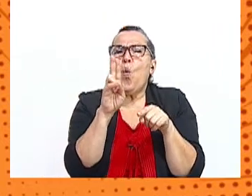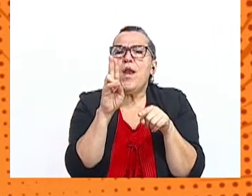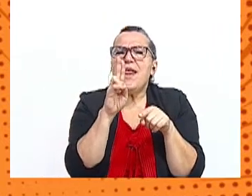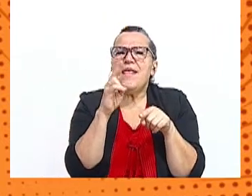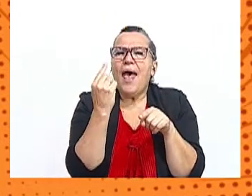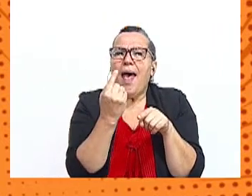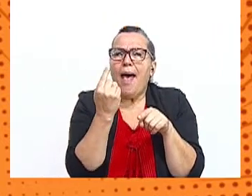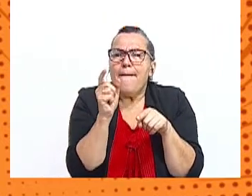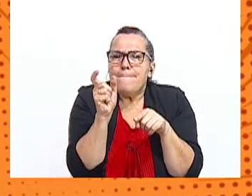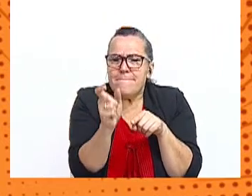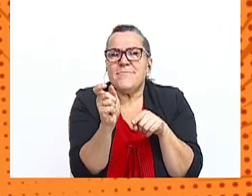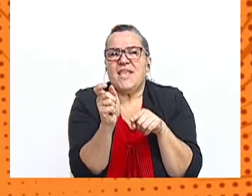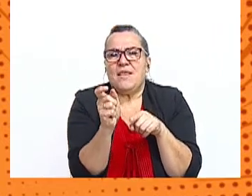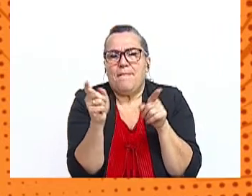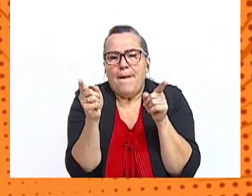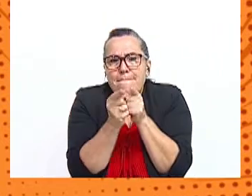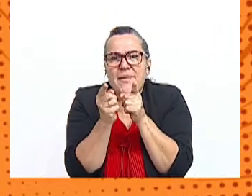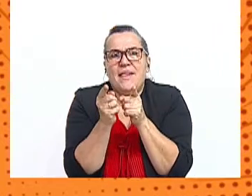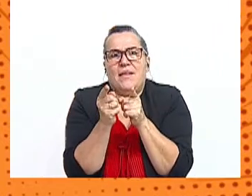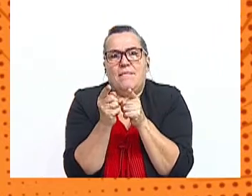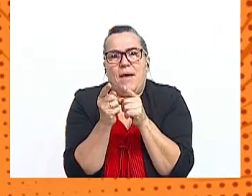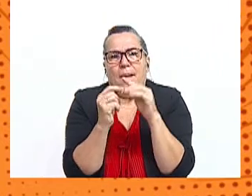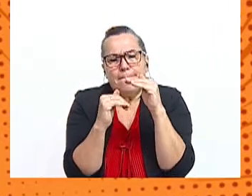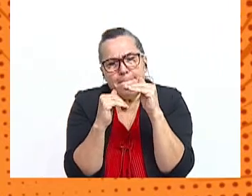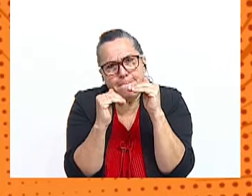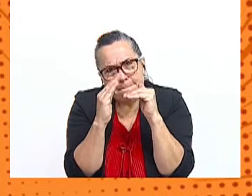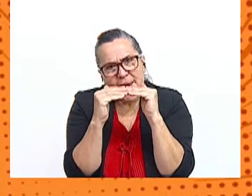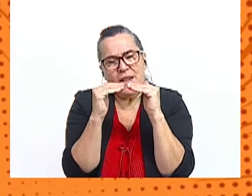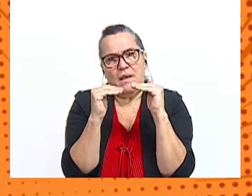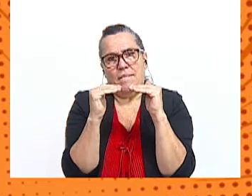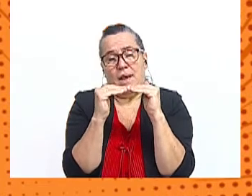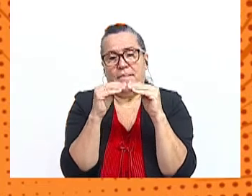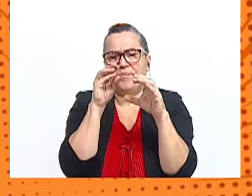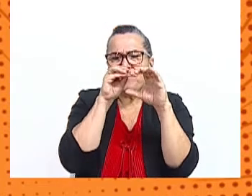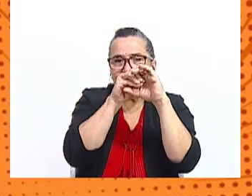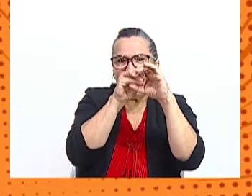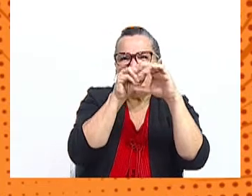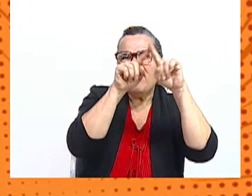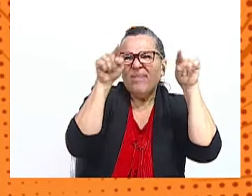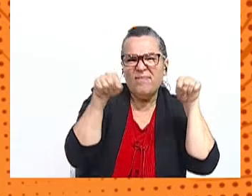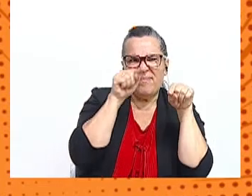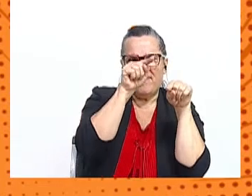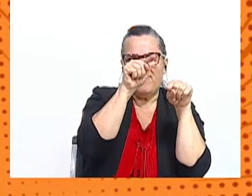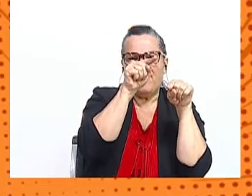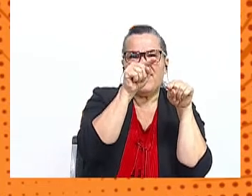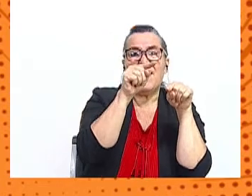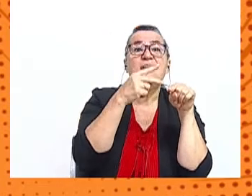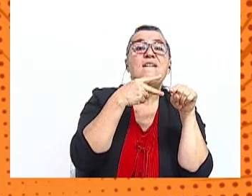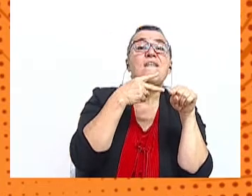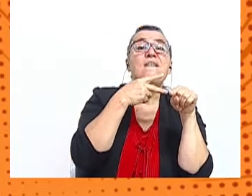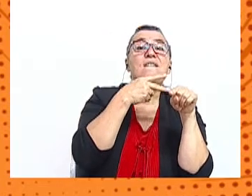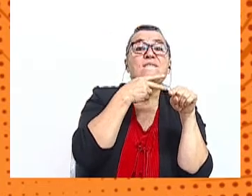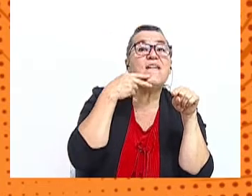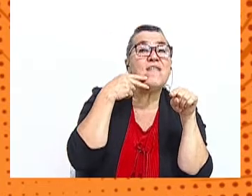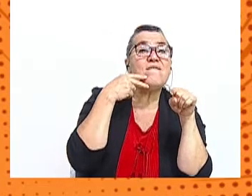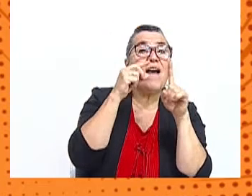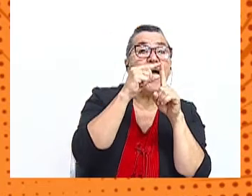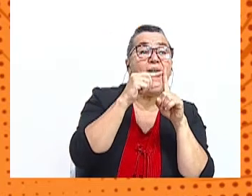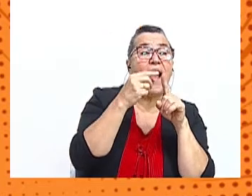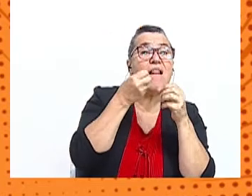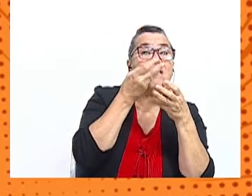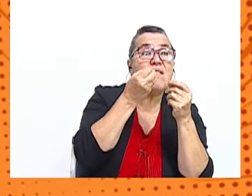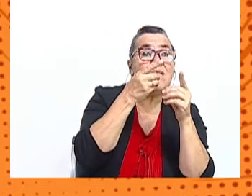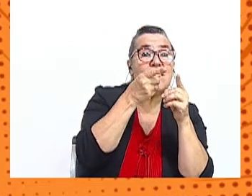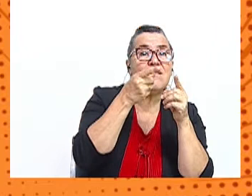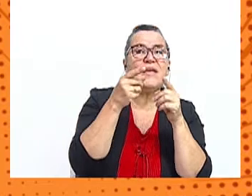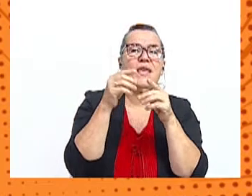mínima que va a contener tanto el elemento verbal como gráfico. Tenemos el